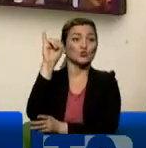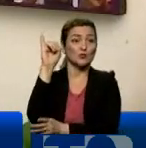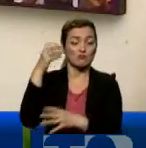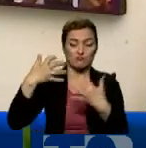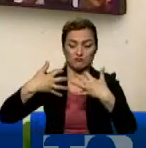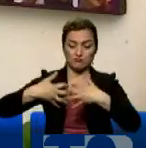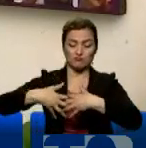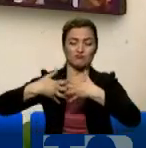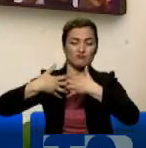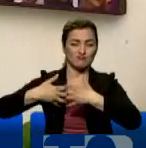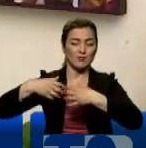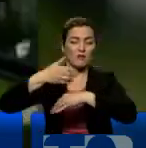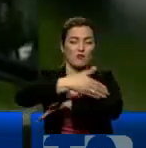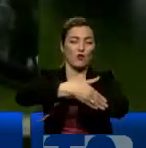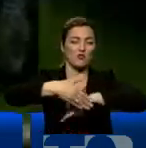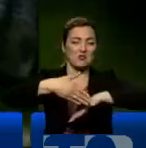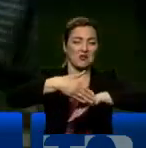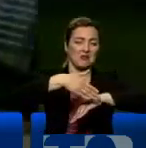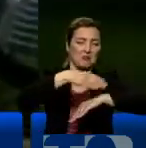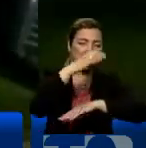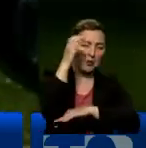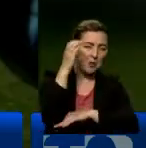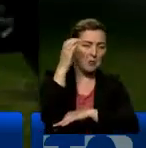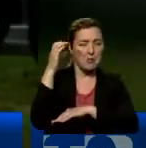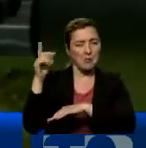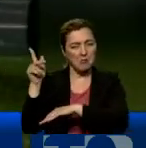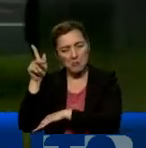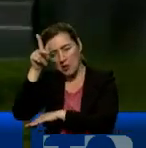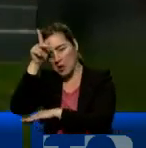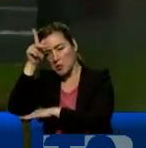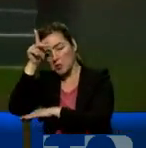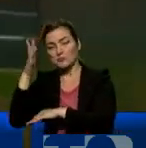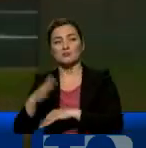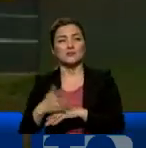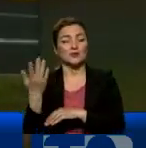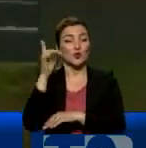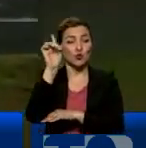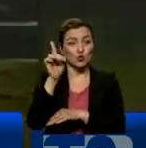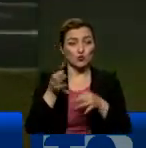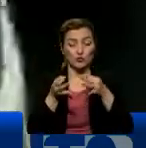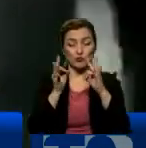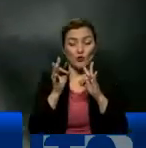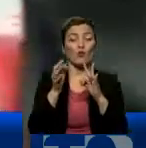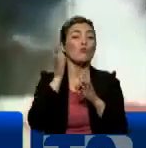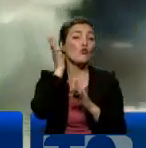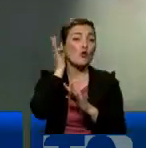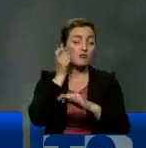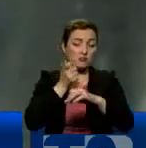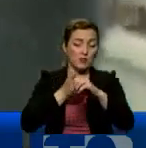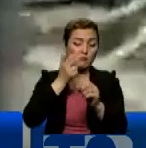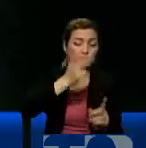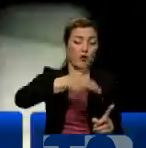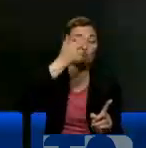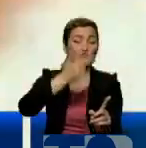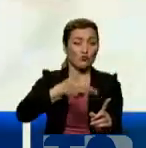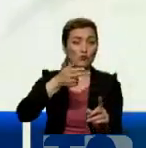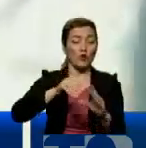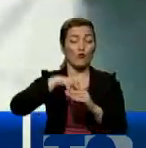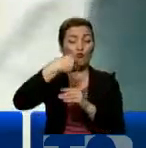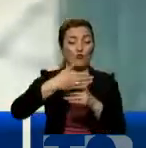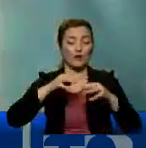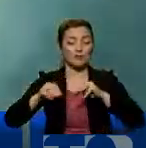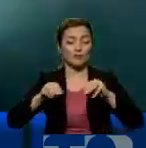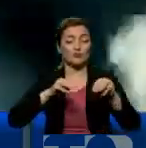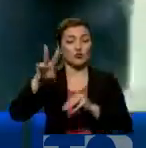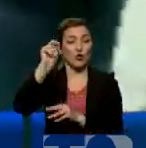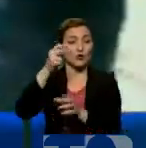podrían estar ingresando por frontera. El pasado 1 de febrero una mujer fue asesinada en las afueras de un centro comercial en el norte de Quito.